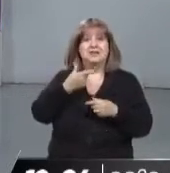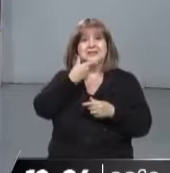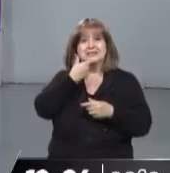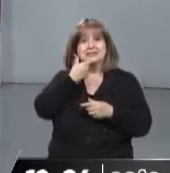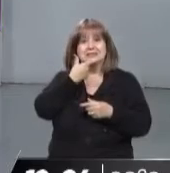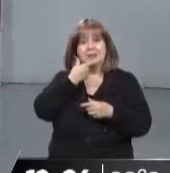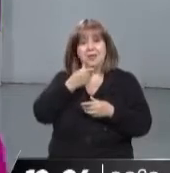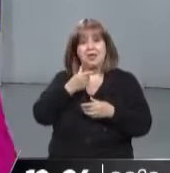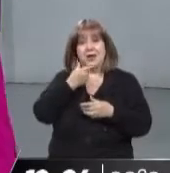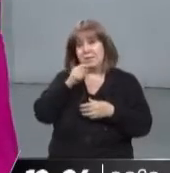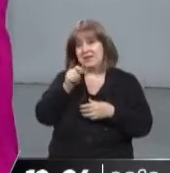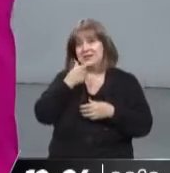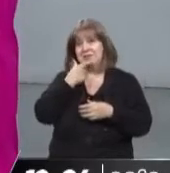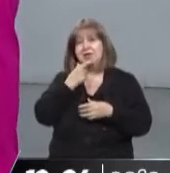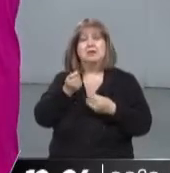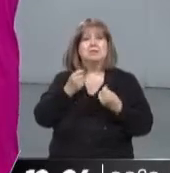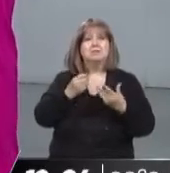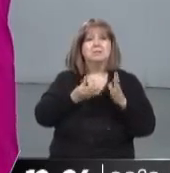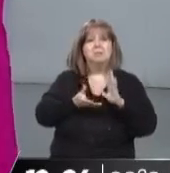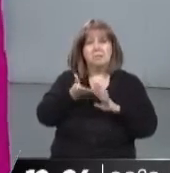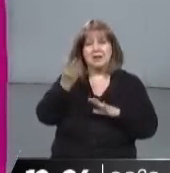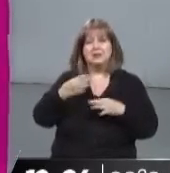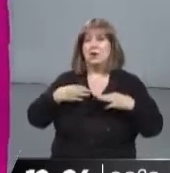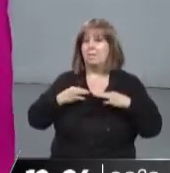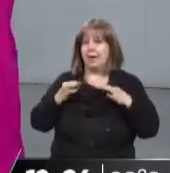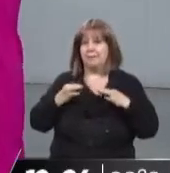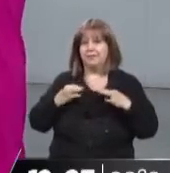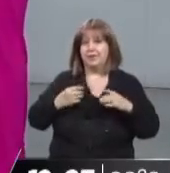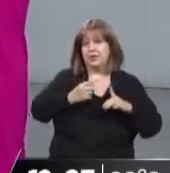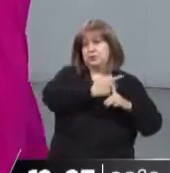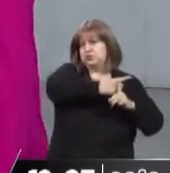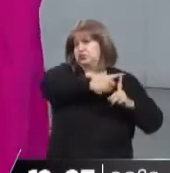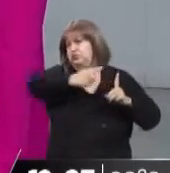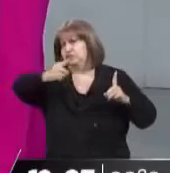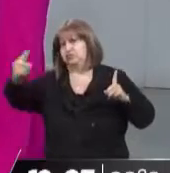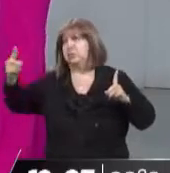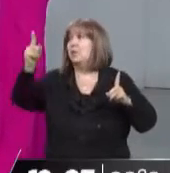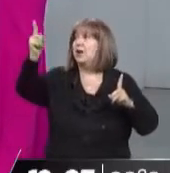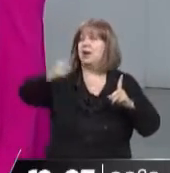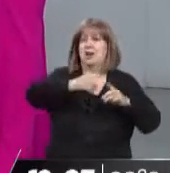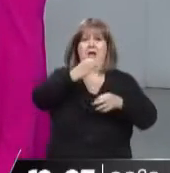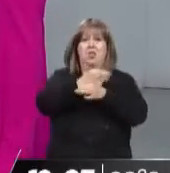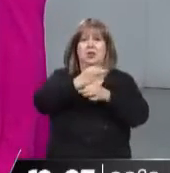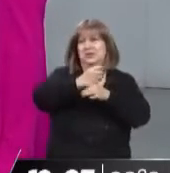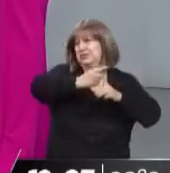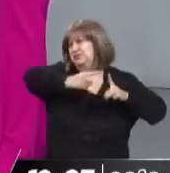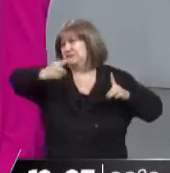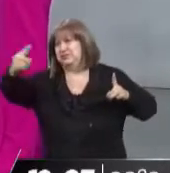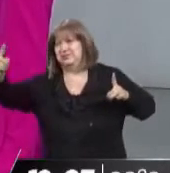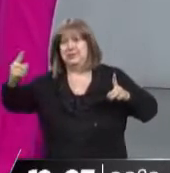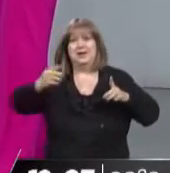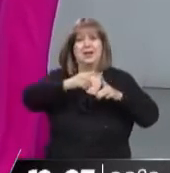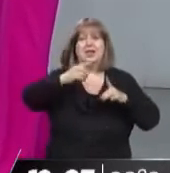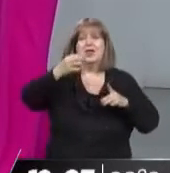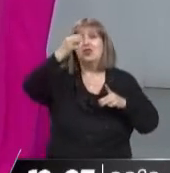que disparó este número fue indumentaria. Miren sí. el porcentaje, tanto como educación, ¿no? Pero el porcentaje de